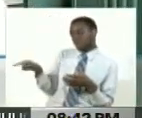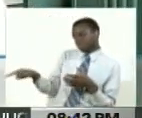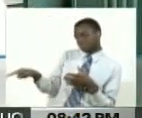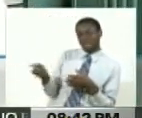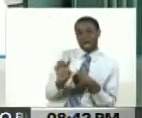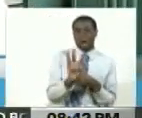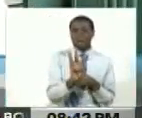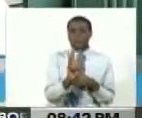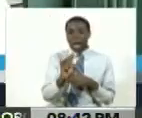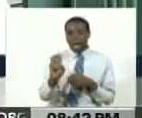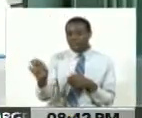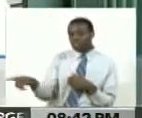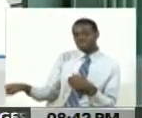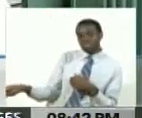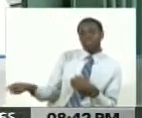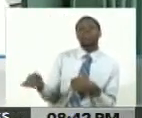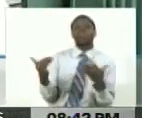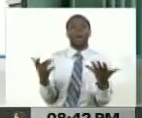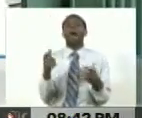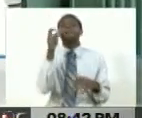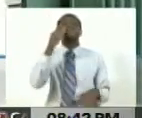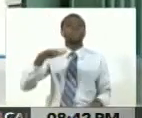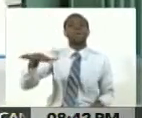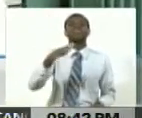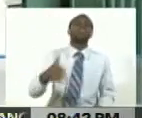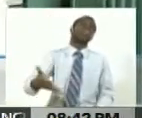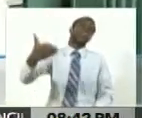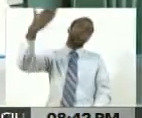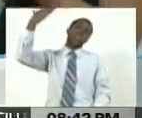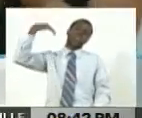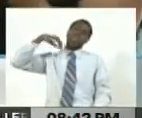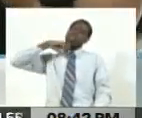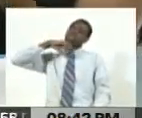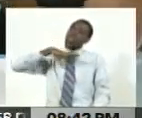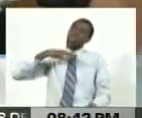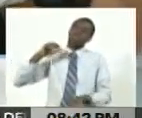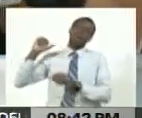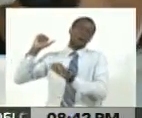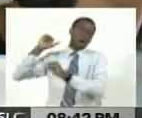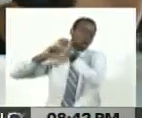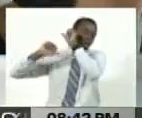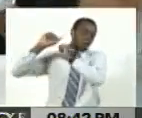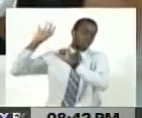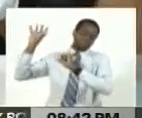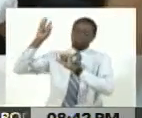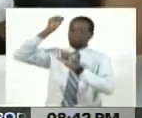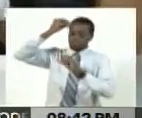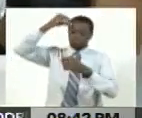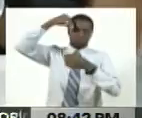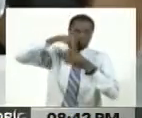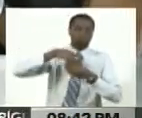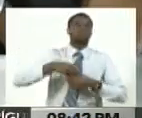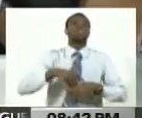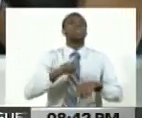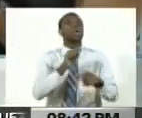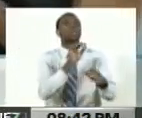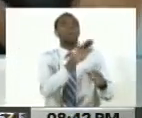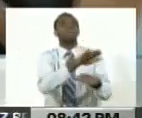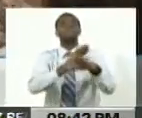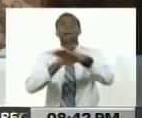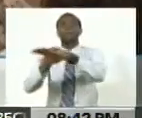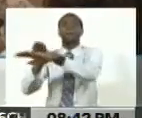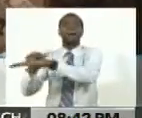el pensamiento de nuestros pueblos originarios, de nuestros próceres, que tiene como objetivo fundamental visibilizar las luchas del